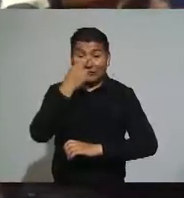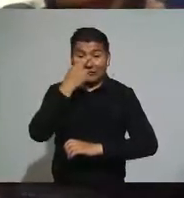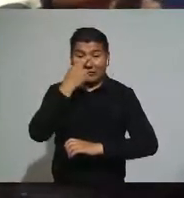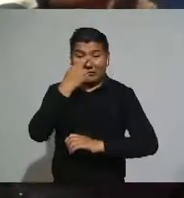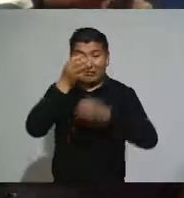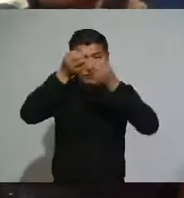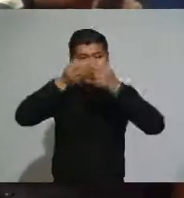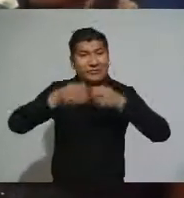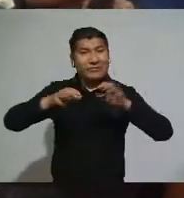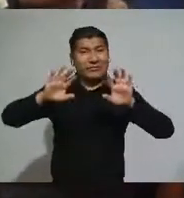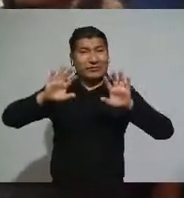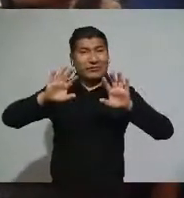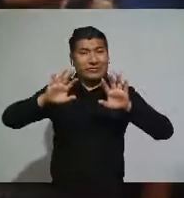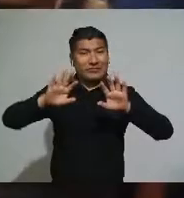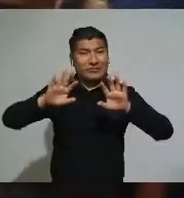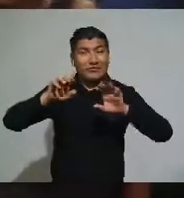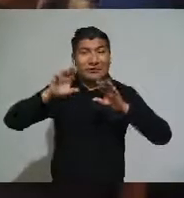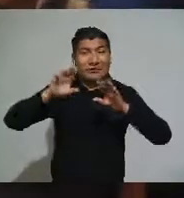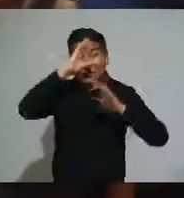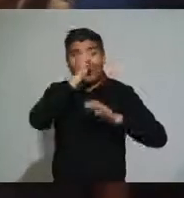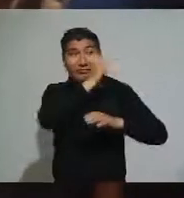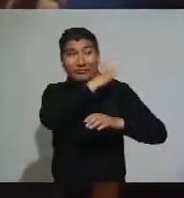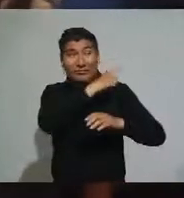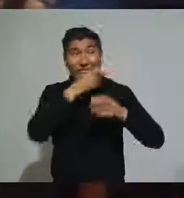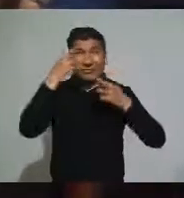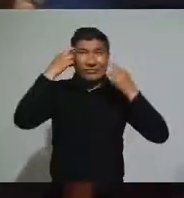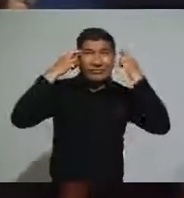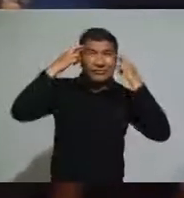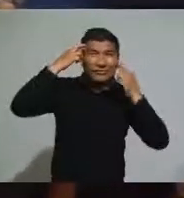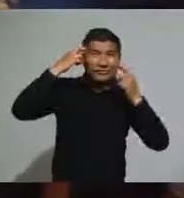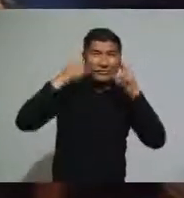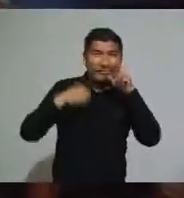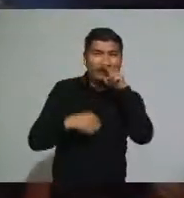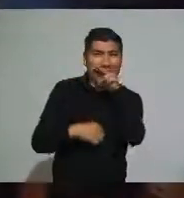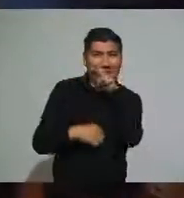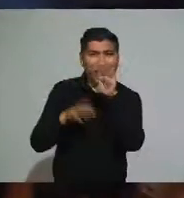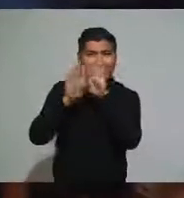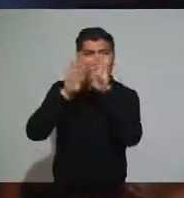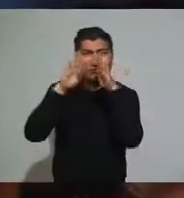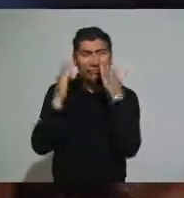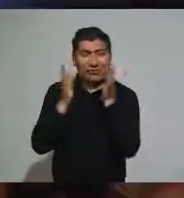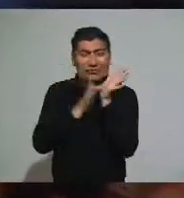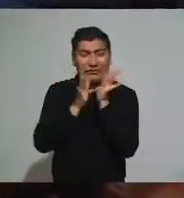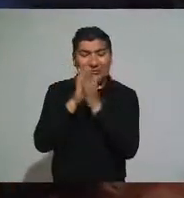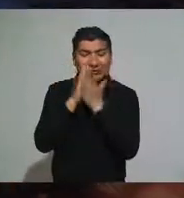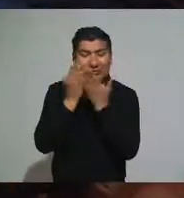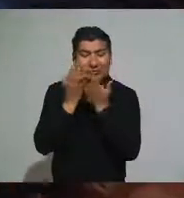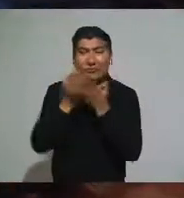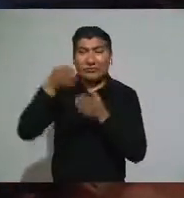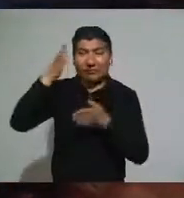reflexiona desde este punto de vista histórico, pero abierto a la palabra de Dios.